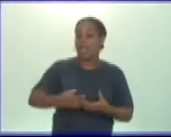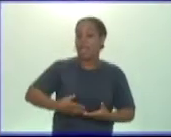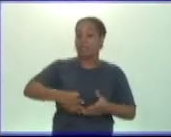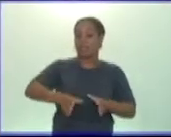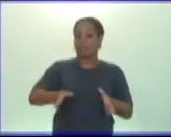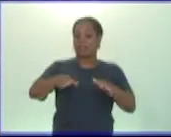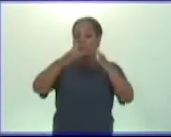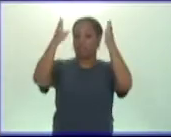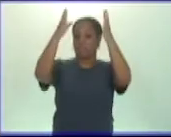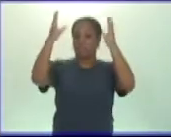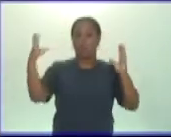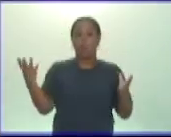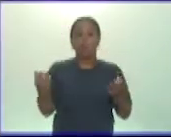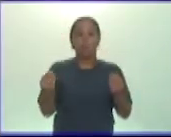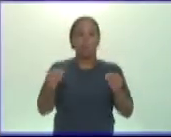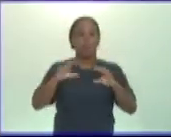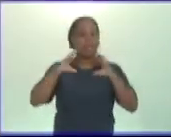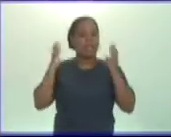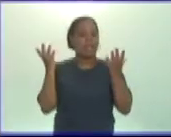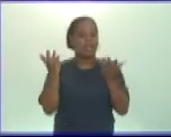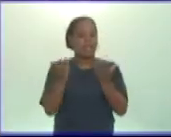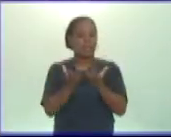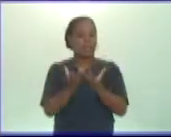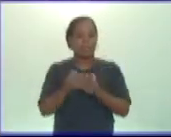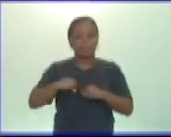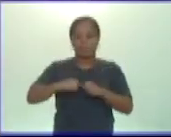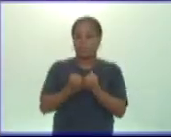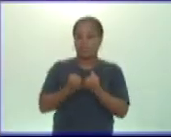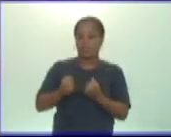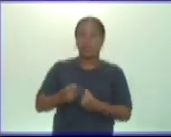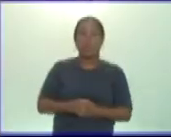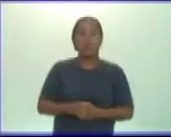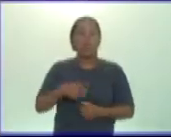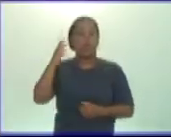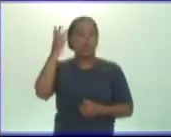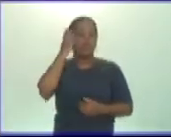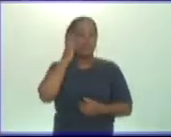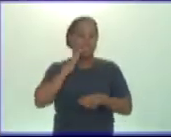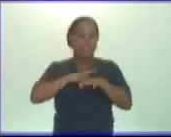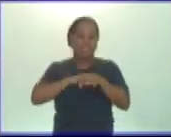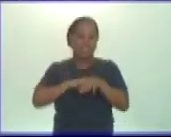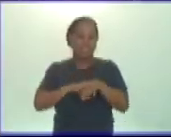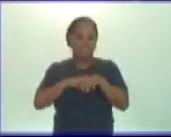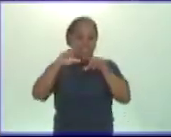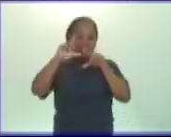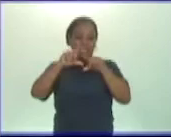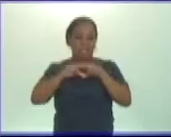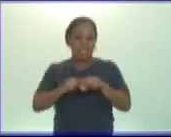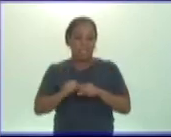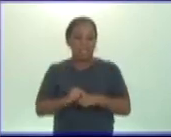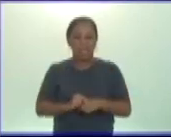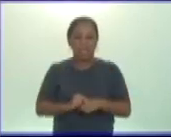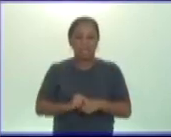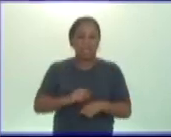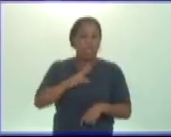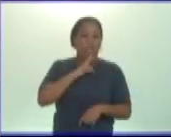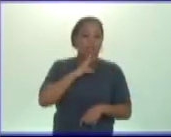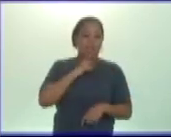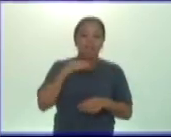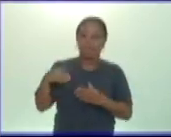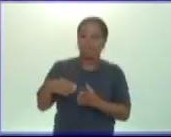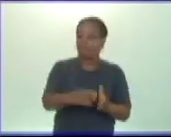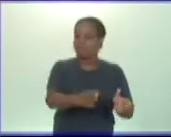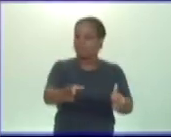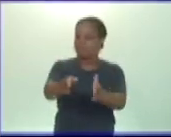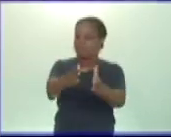muchas ciudades del mundo. Una de las consecuencias de la lluvia ácida es la acidificación progresiva de aguas de